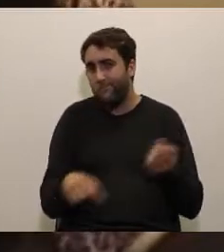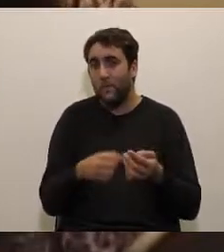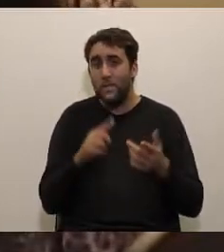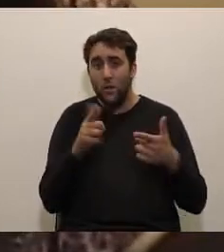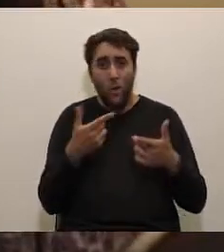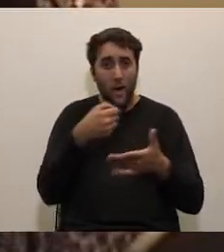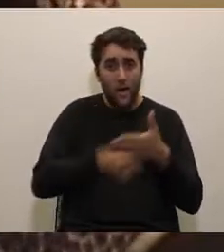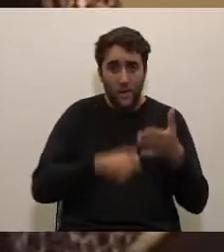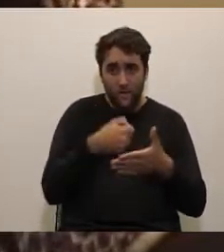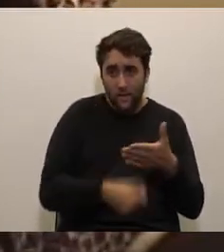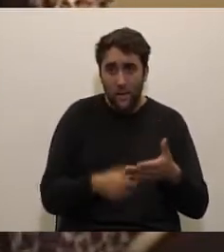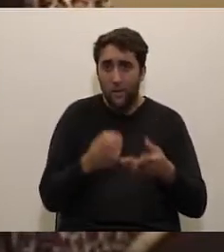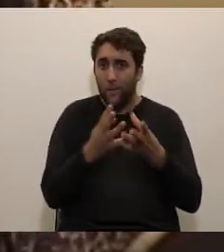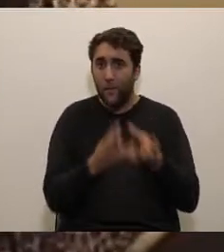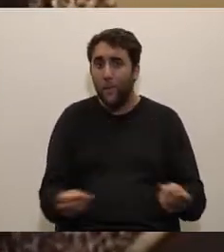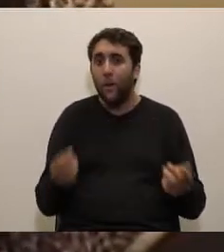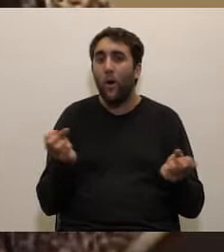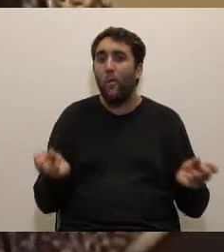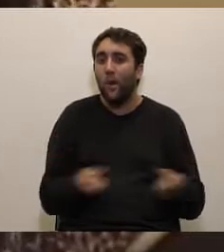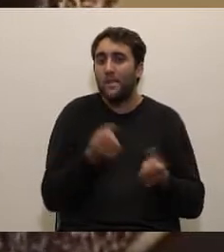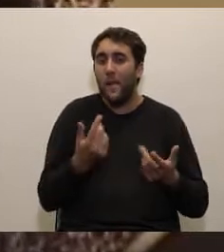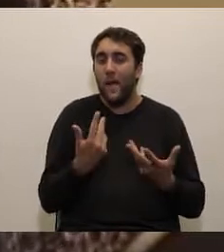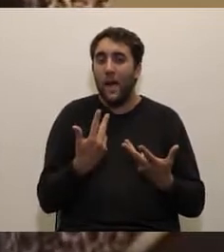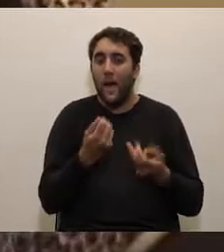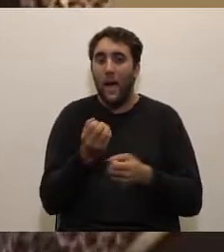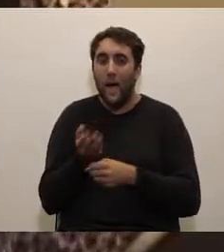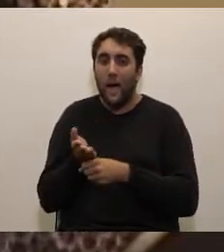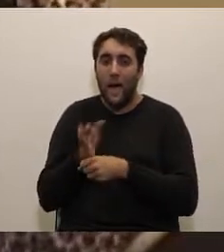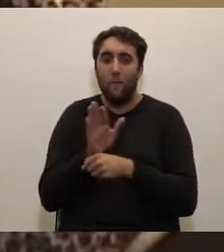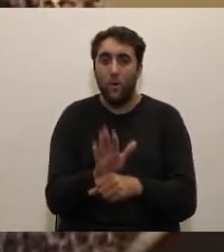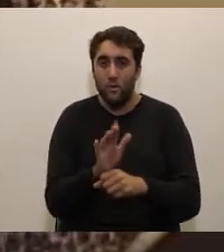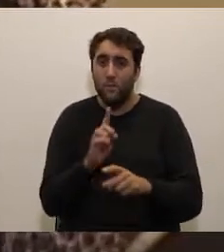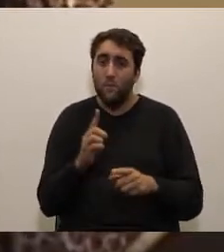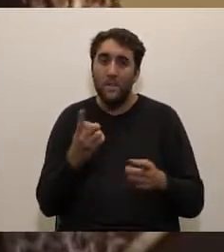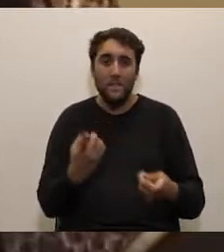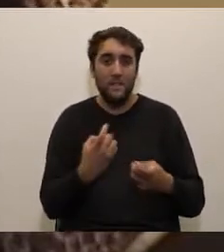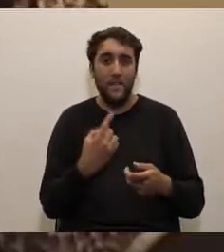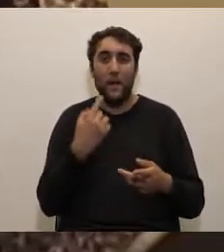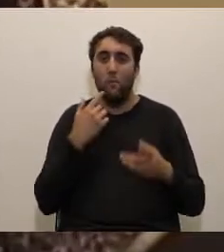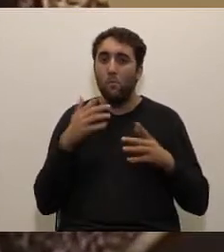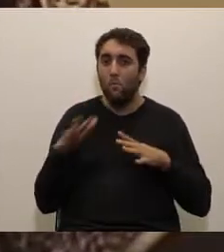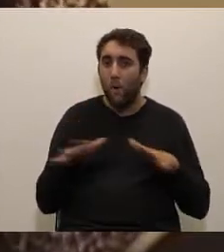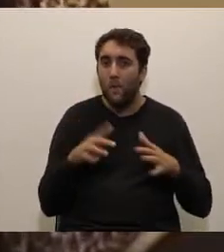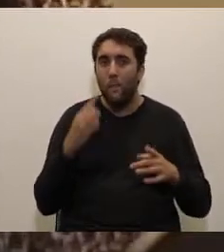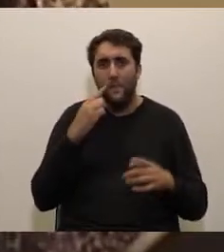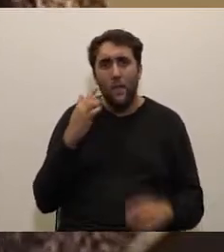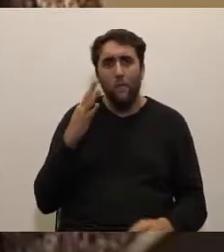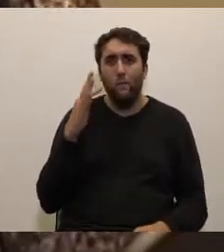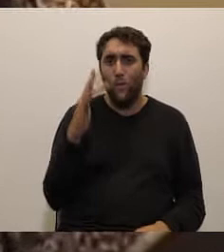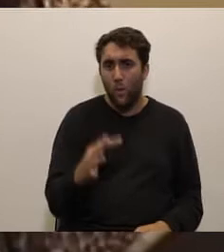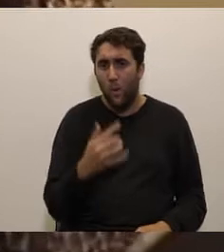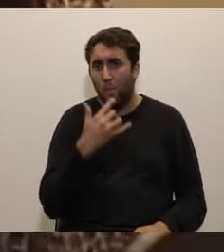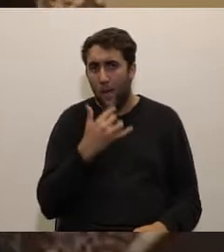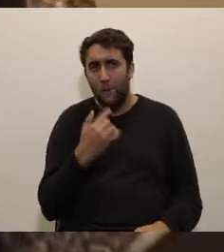se necesita también como una cantera de movimientos pensando en el futuro, disputando